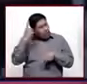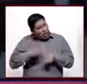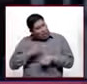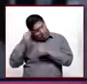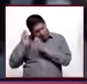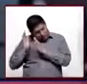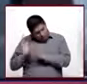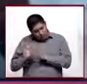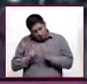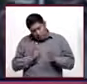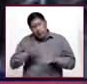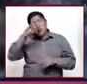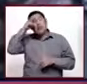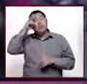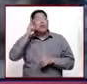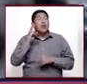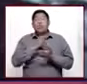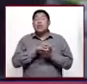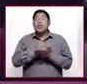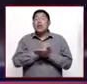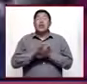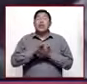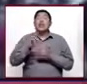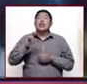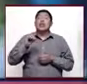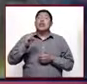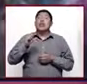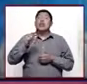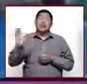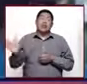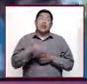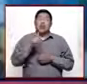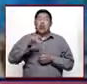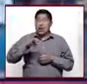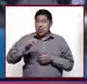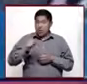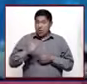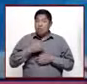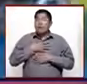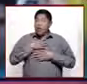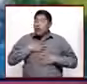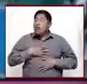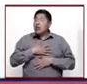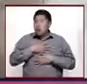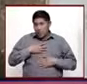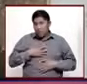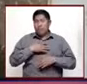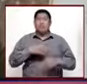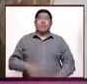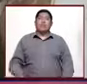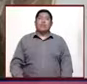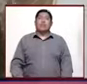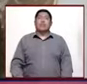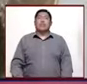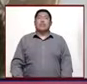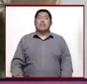en devoción a la Virgen de Santa Rosa de Lima, que tiene previsto disfrutar una entrada folclórica.